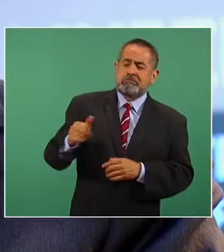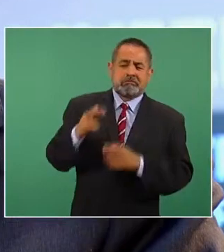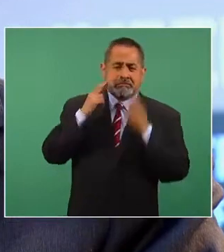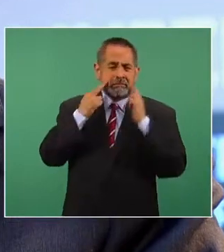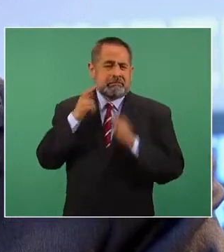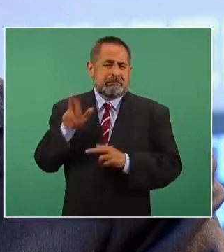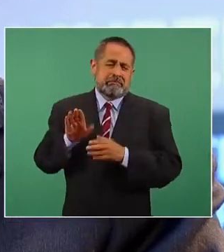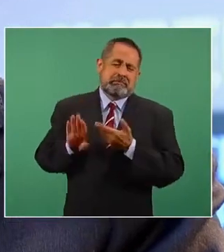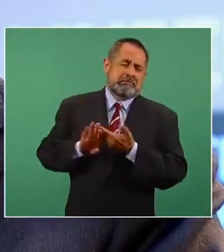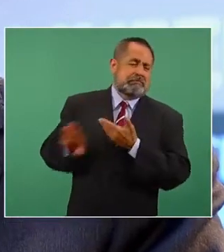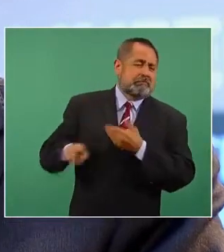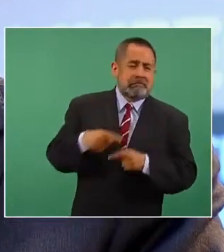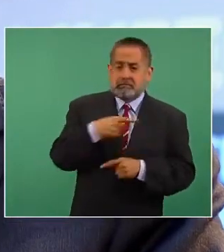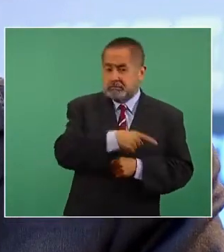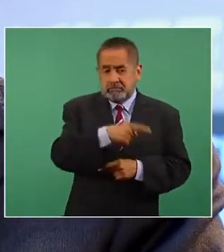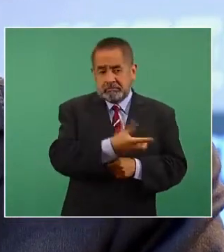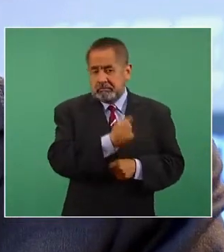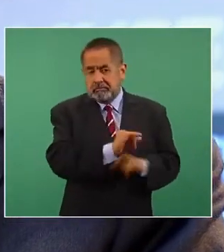son